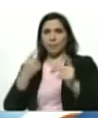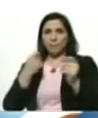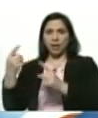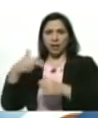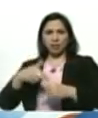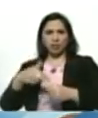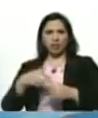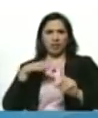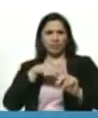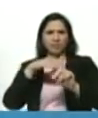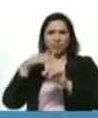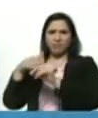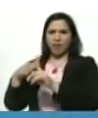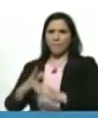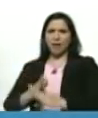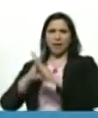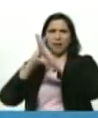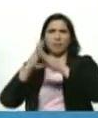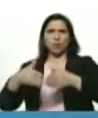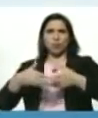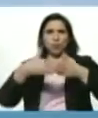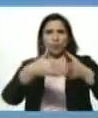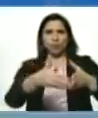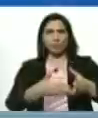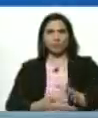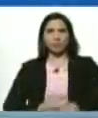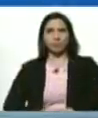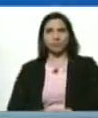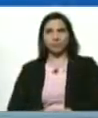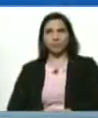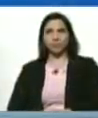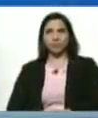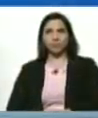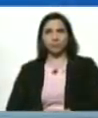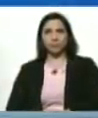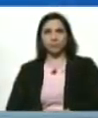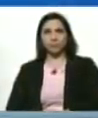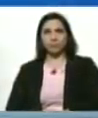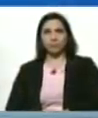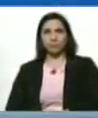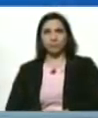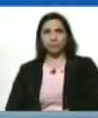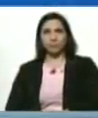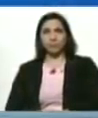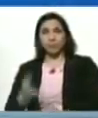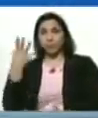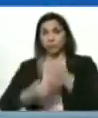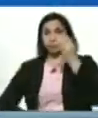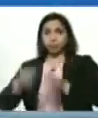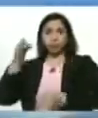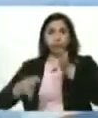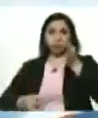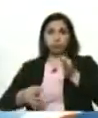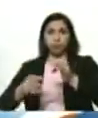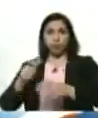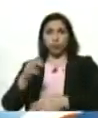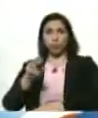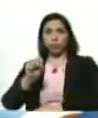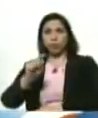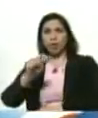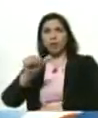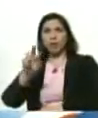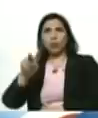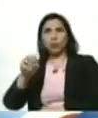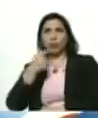amenaza que iban a parar los buques por aquí un prófugo de la justicia gustavo marca dice